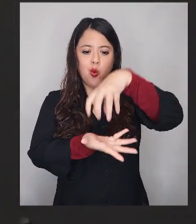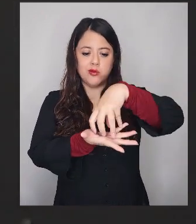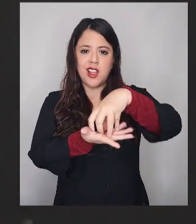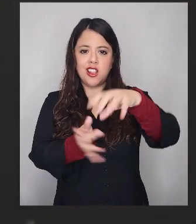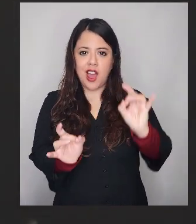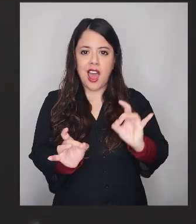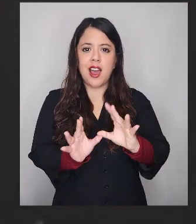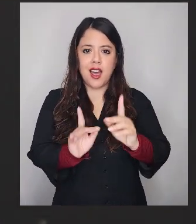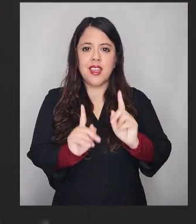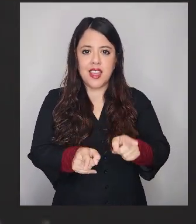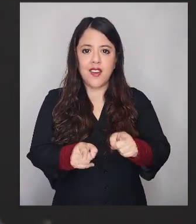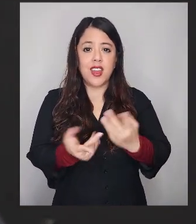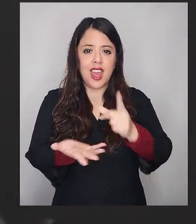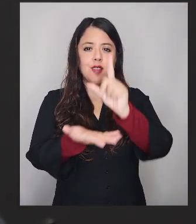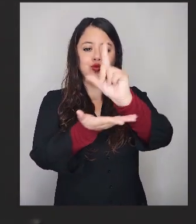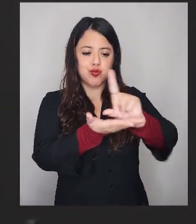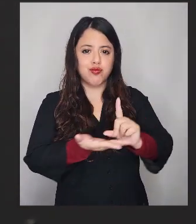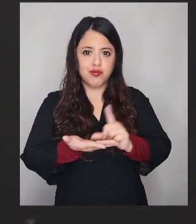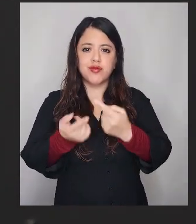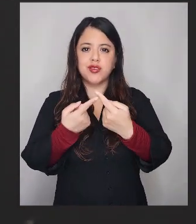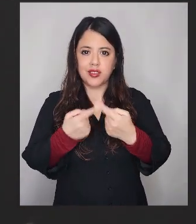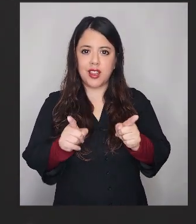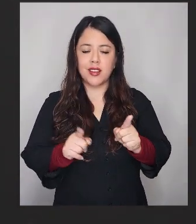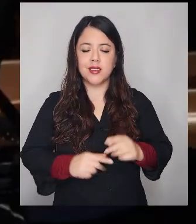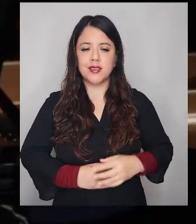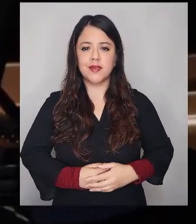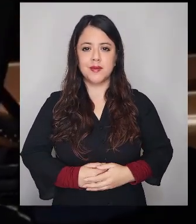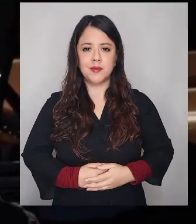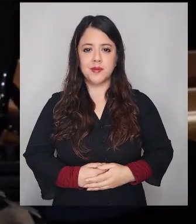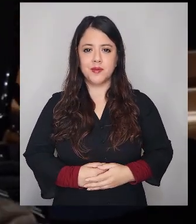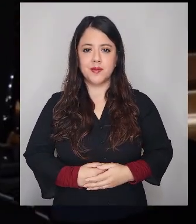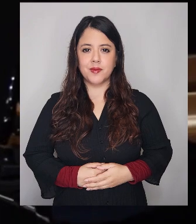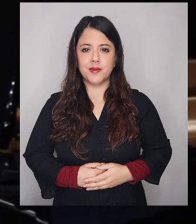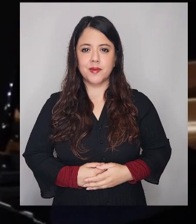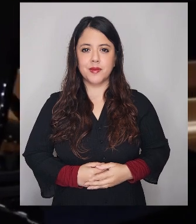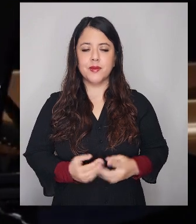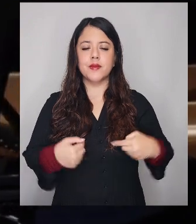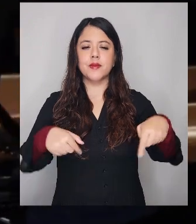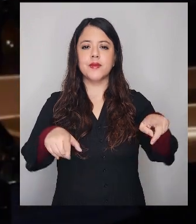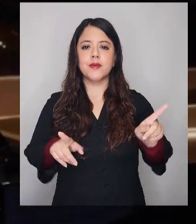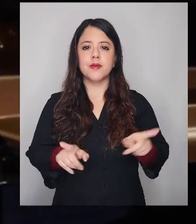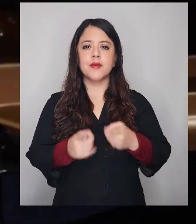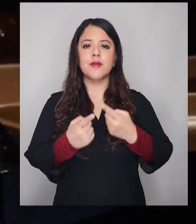un centro así en todas las comunidades.